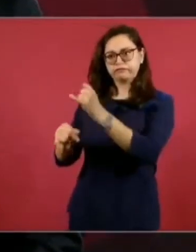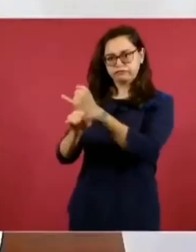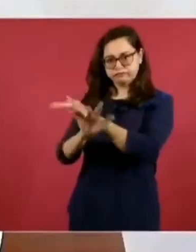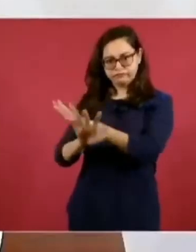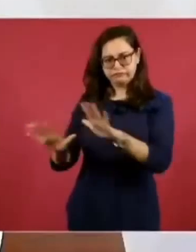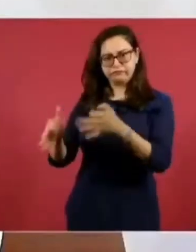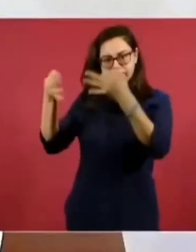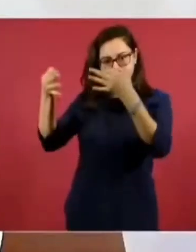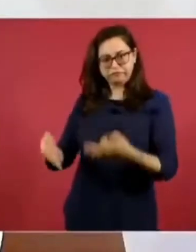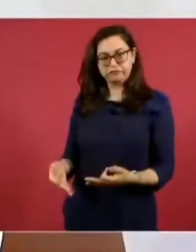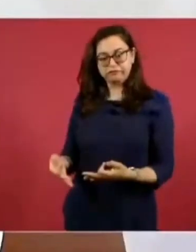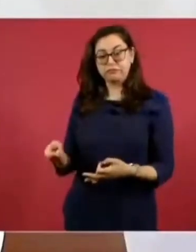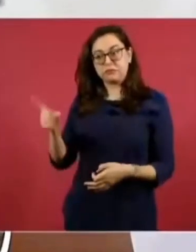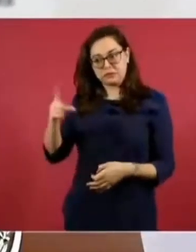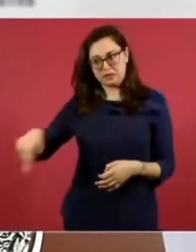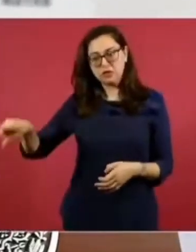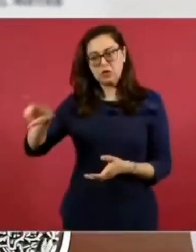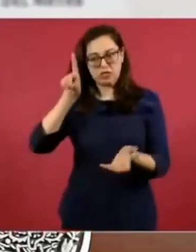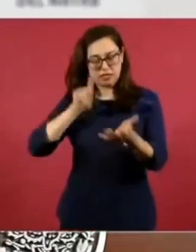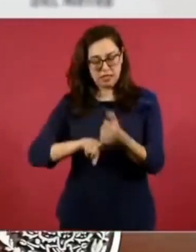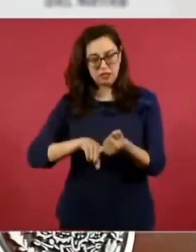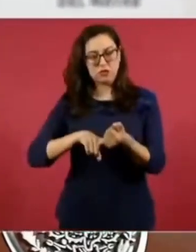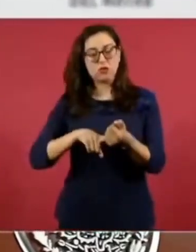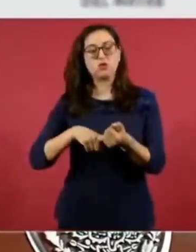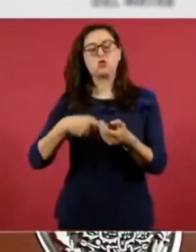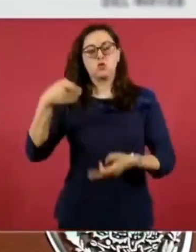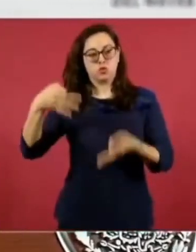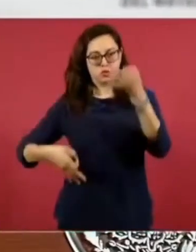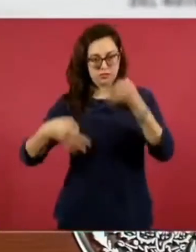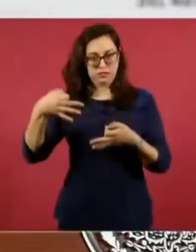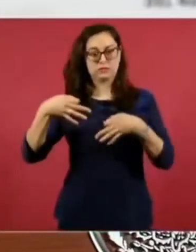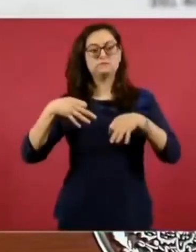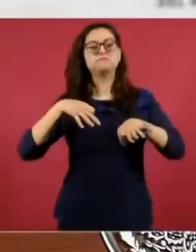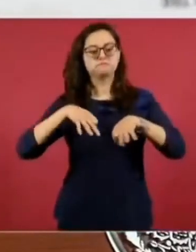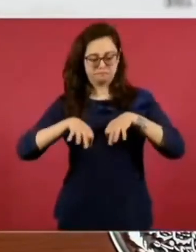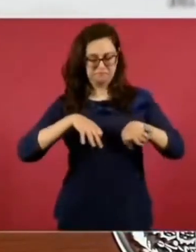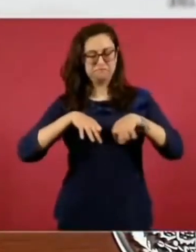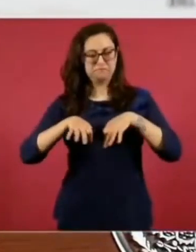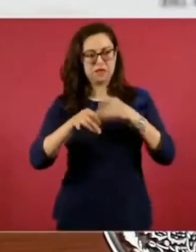para que los trabajadores del Poder Judicial tengan información. Nosotros